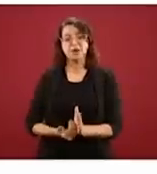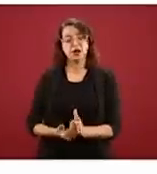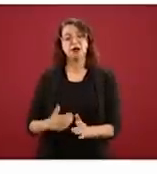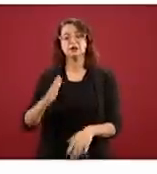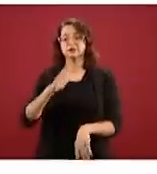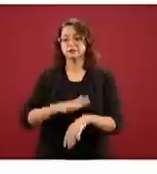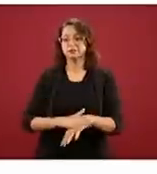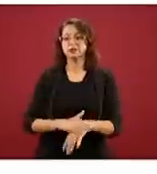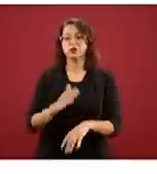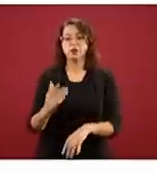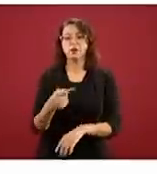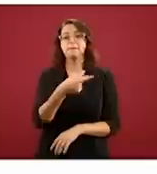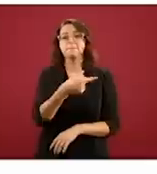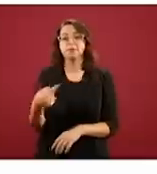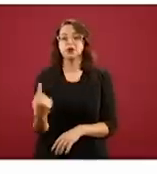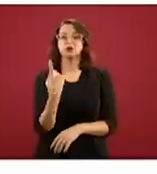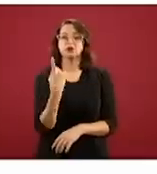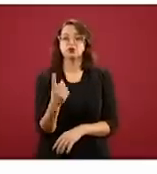la baja de menos